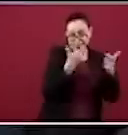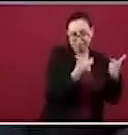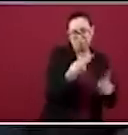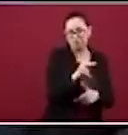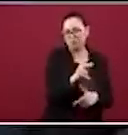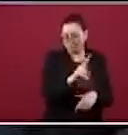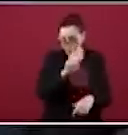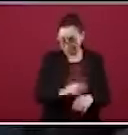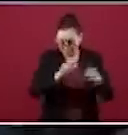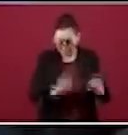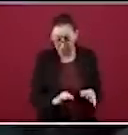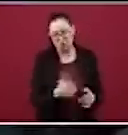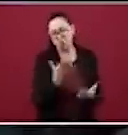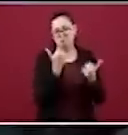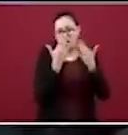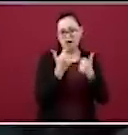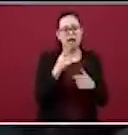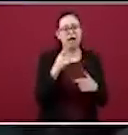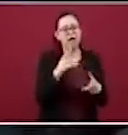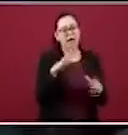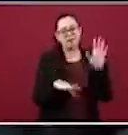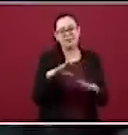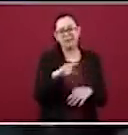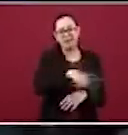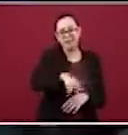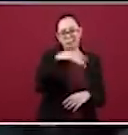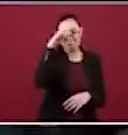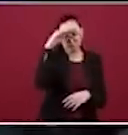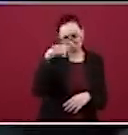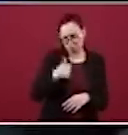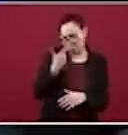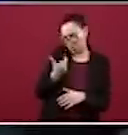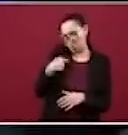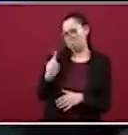ellos manejan mucho eso de que el que tiene el dinero es el que manda.